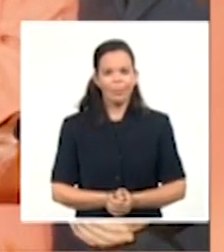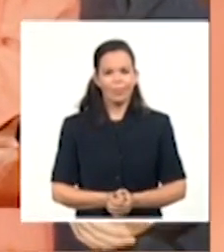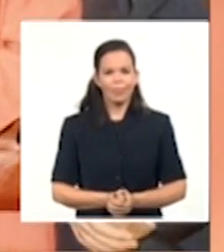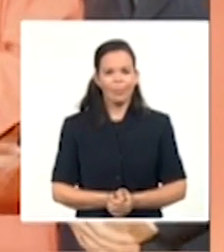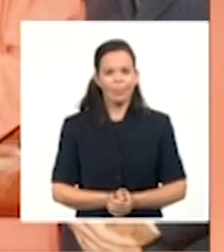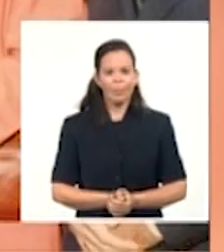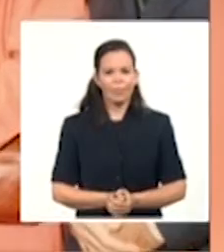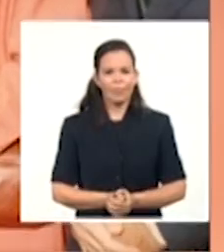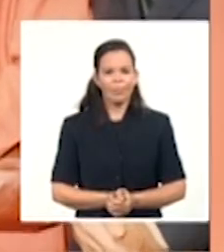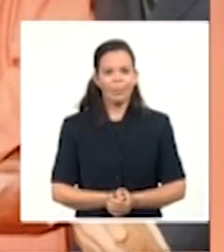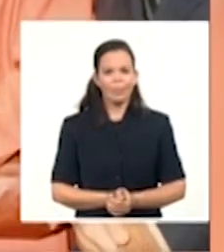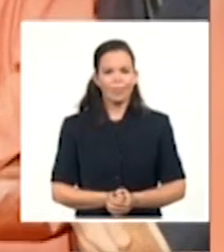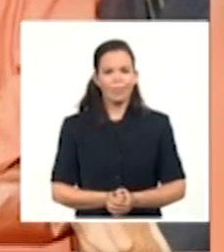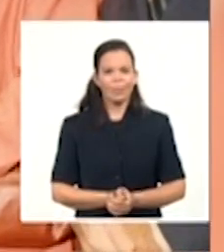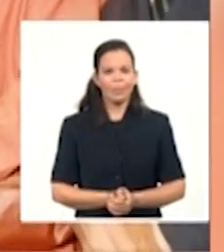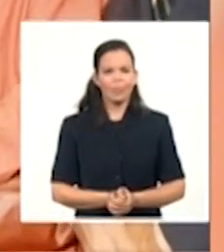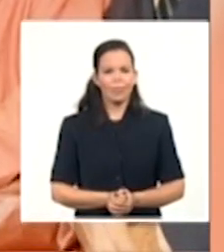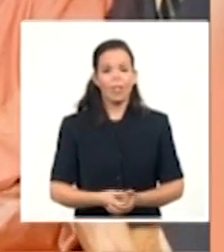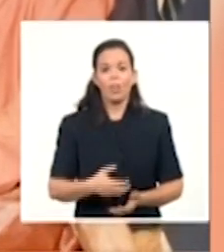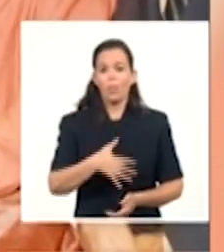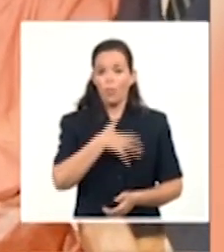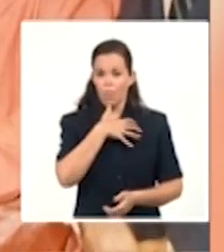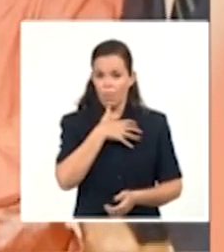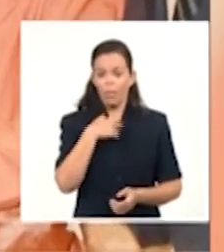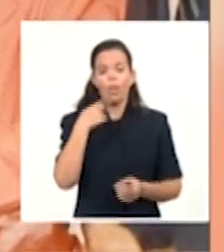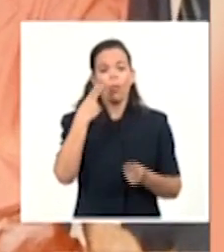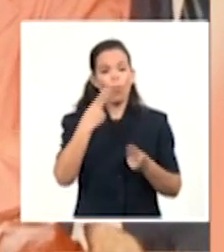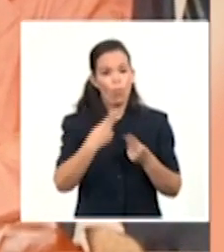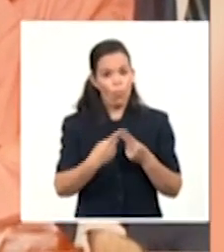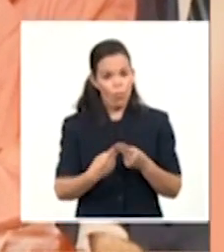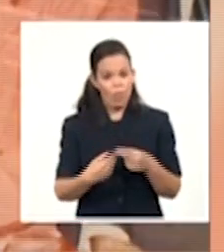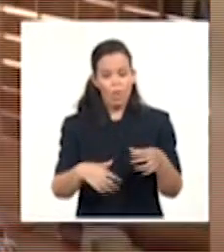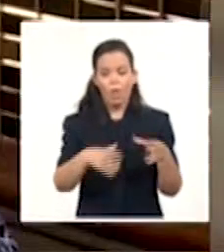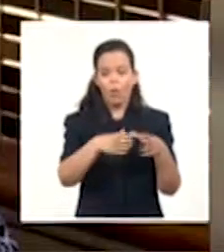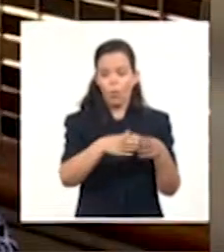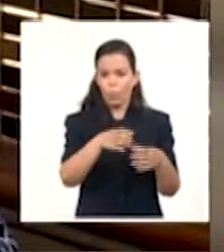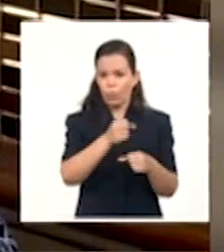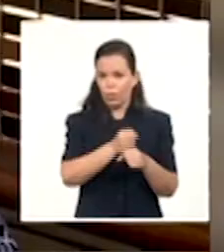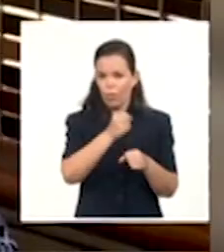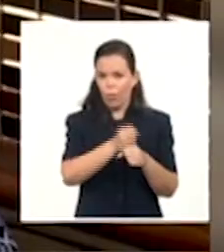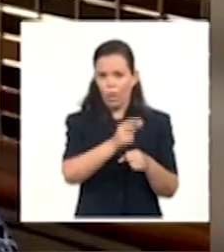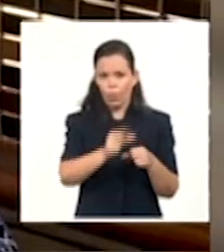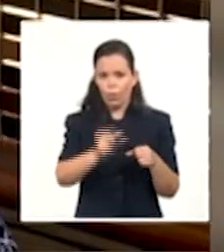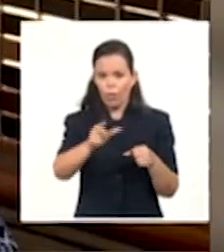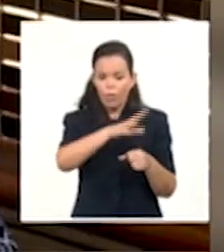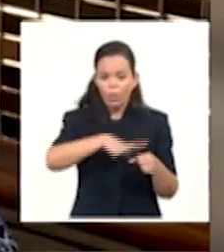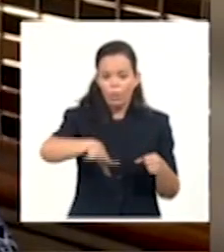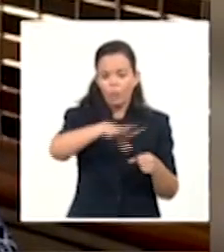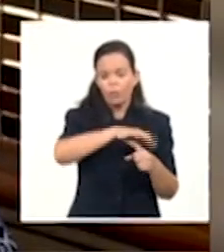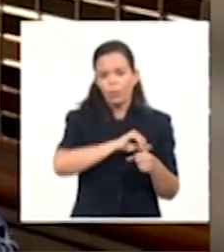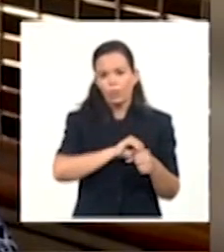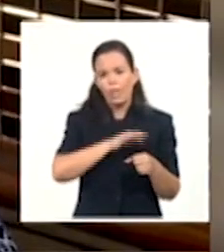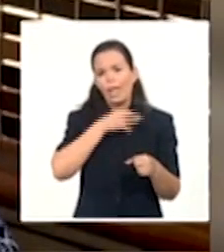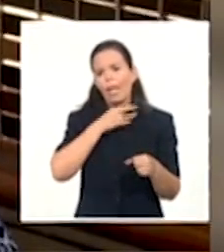Él confiaba mucho en sus trabajadores, muchísimo. Y si había algún error y